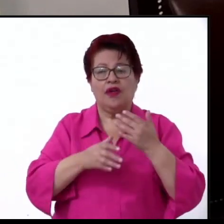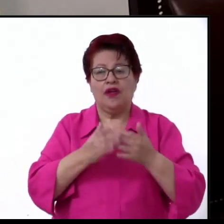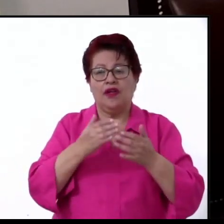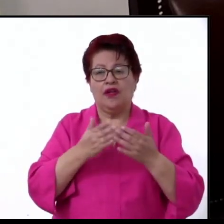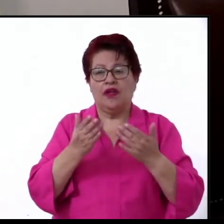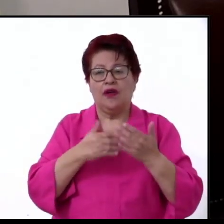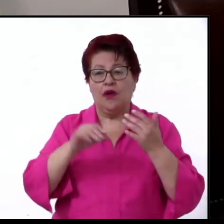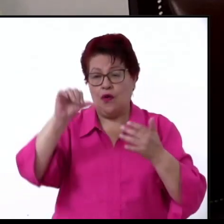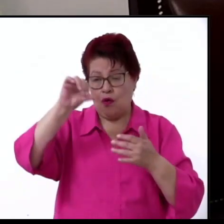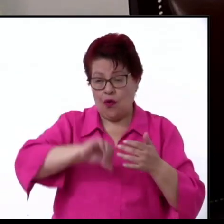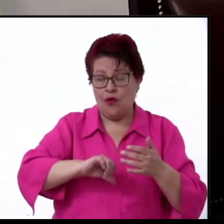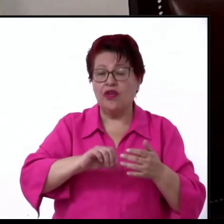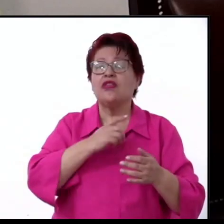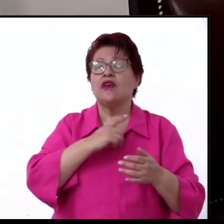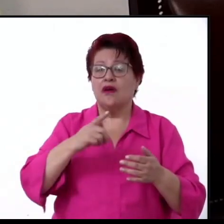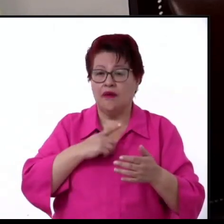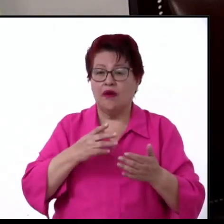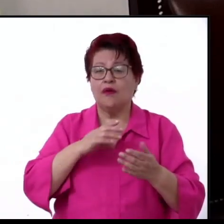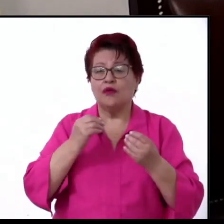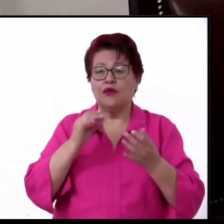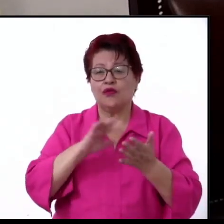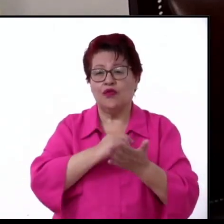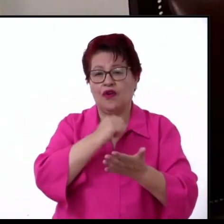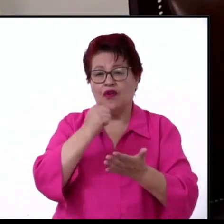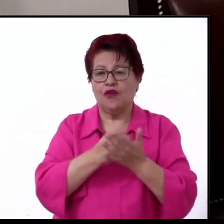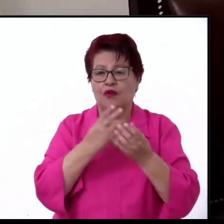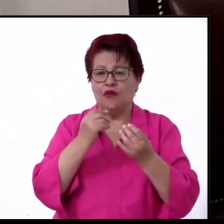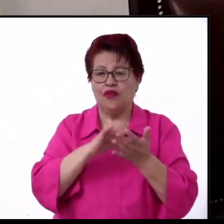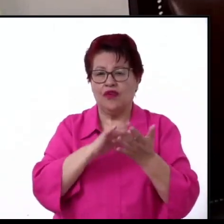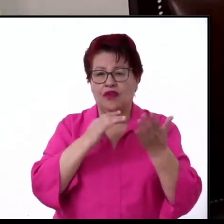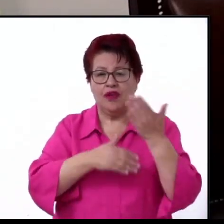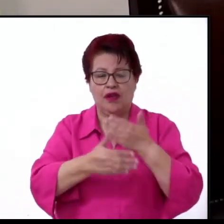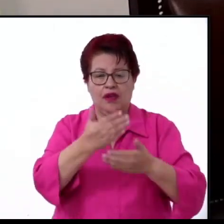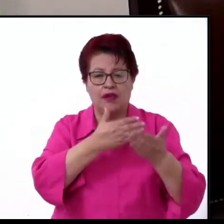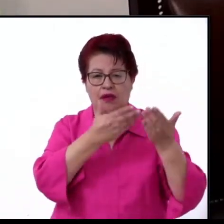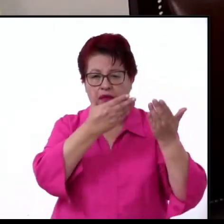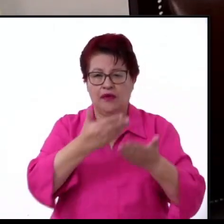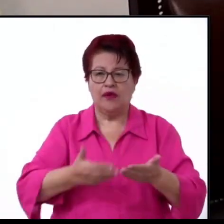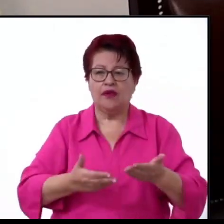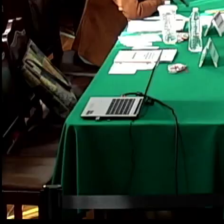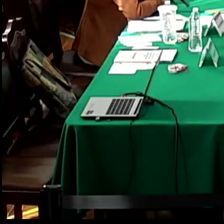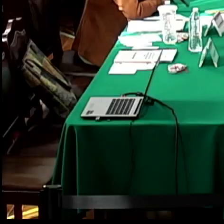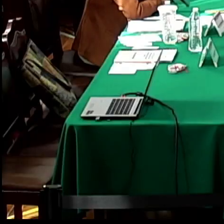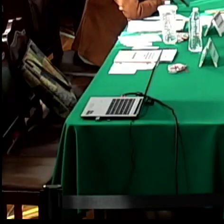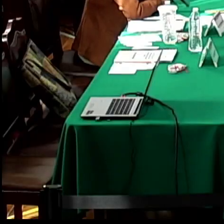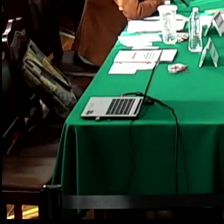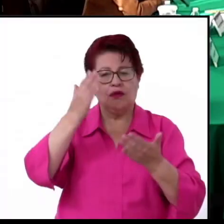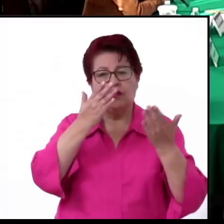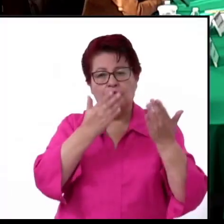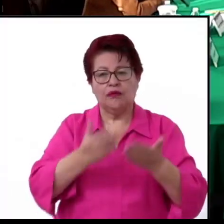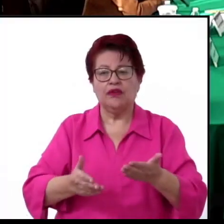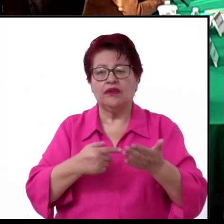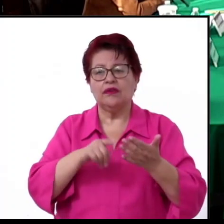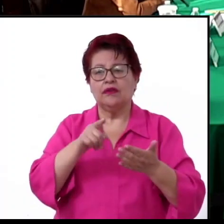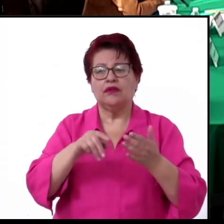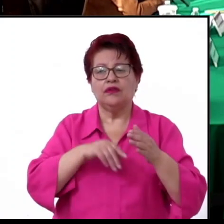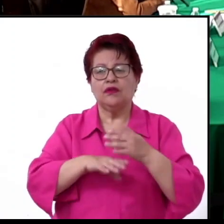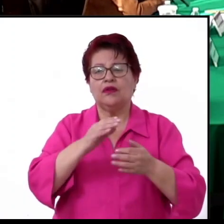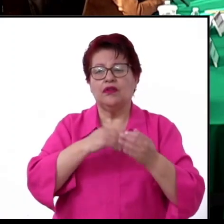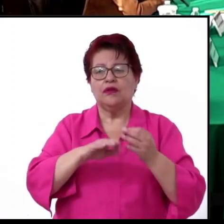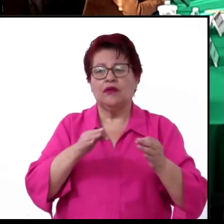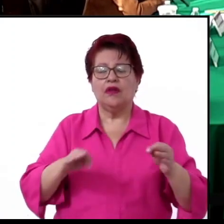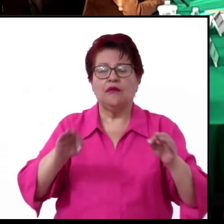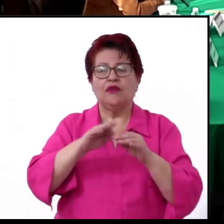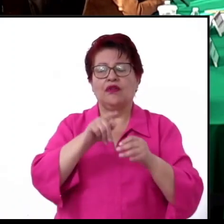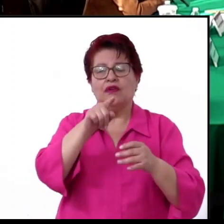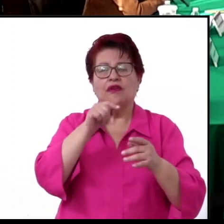porque hoy le debemos mucho a la ciudad. Le agradezco mucho su presencia, le reconozco su presencia y le reconozco sobre todo la importancia